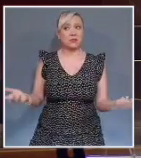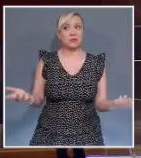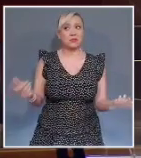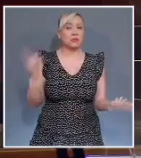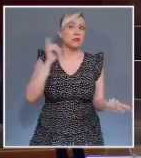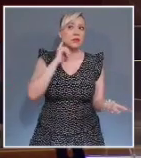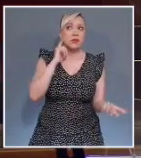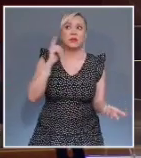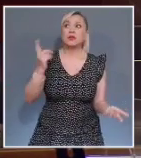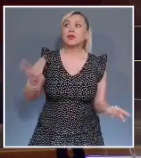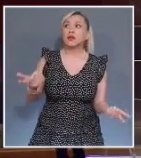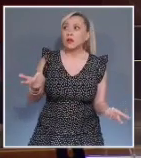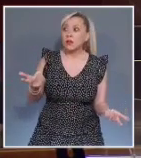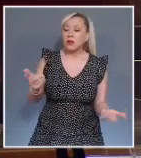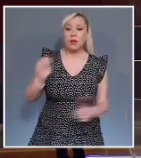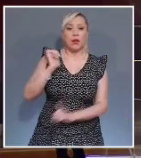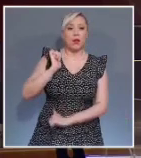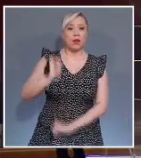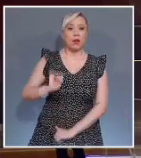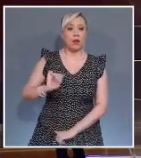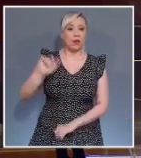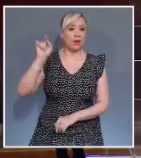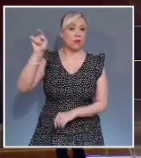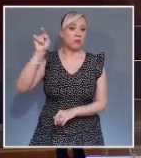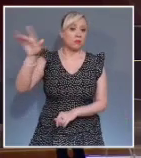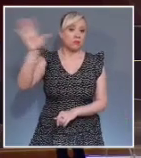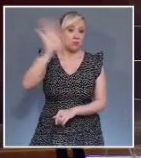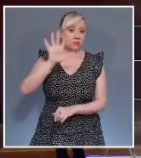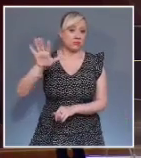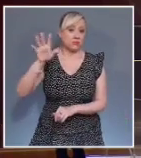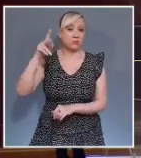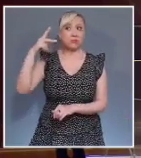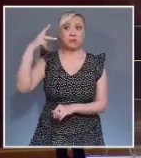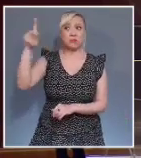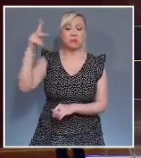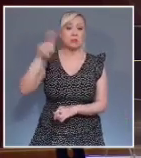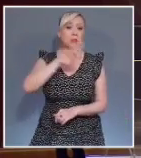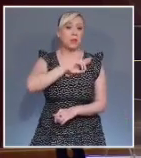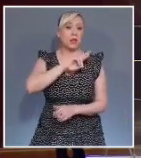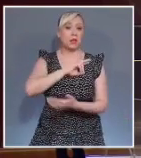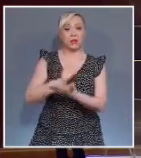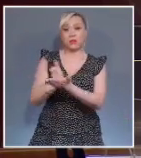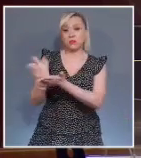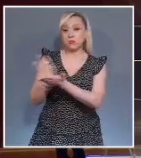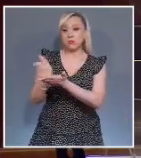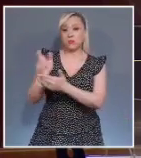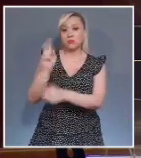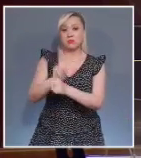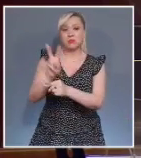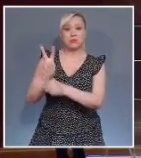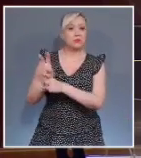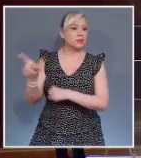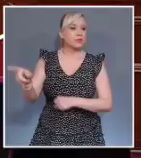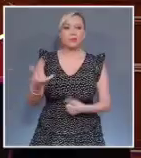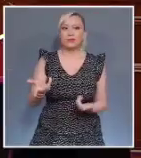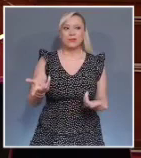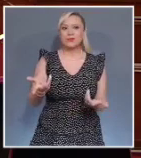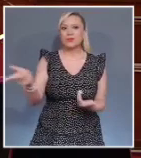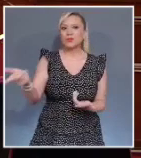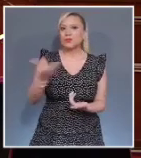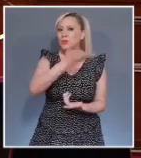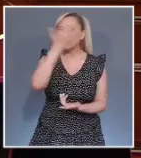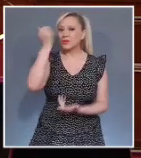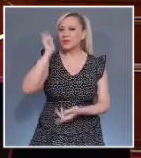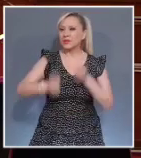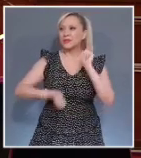estaba encargada la seguridad local a una institución privada, donde no se tenían los mínimos elementos necesarios.